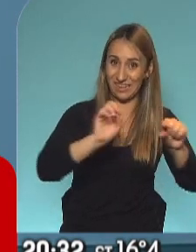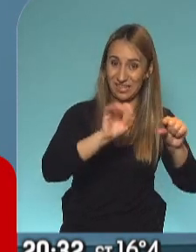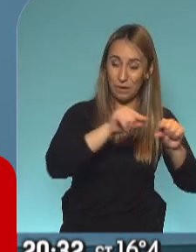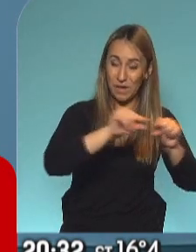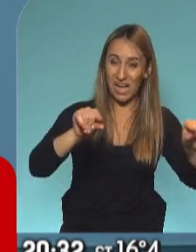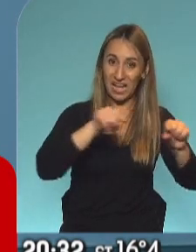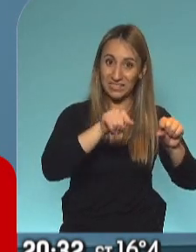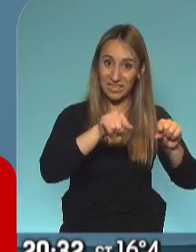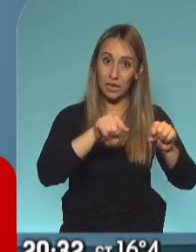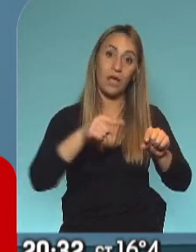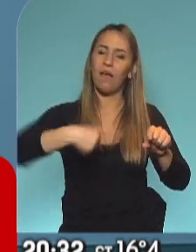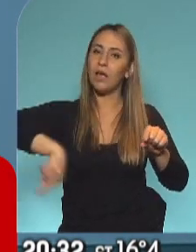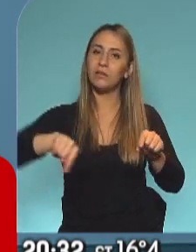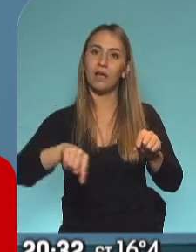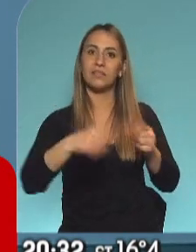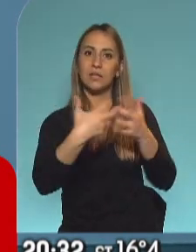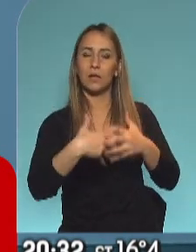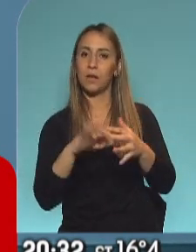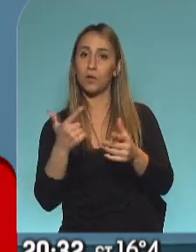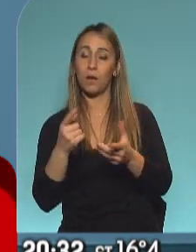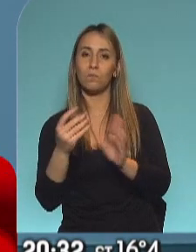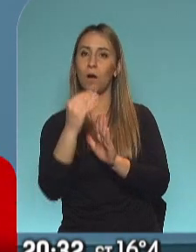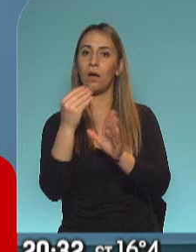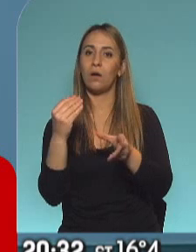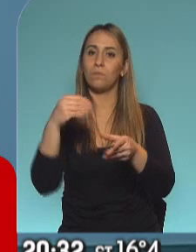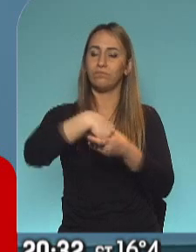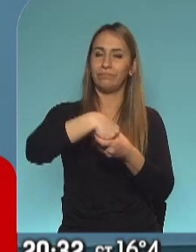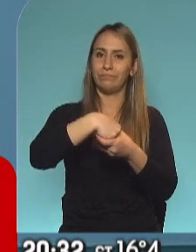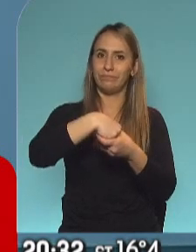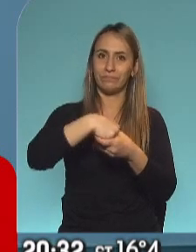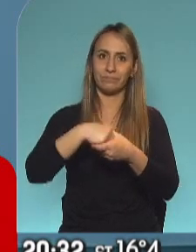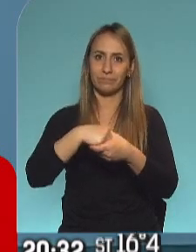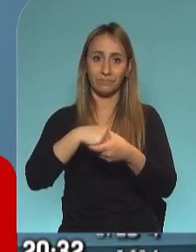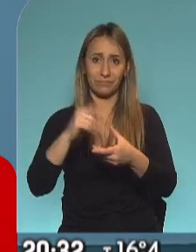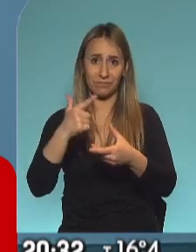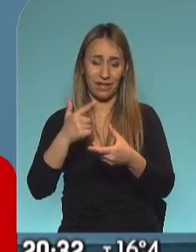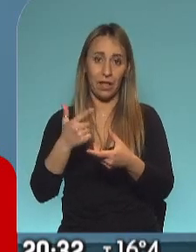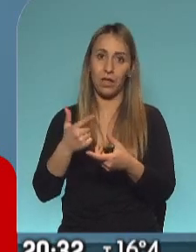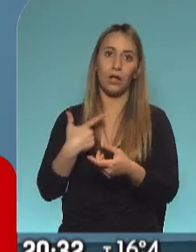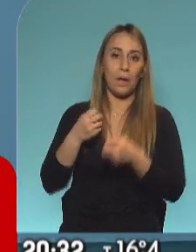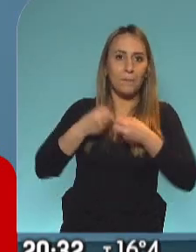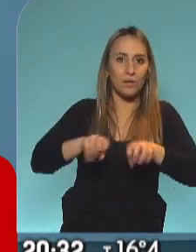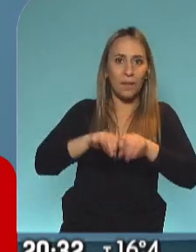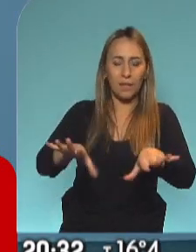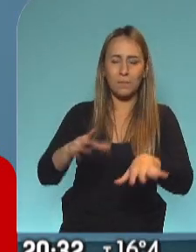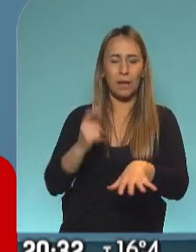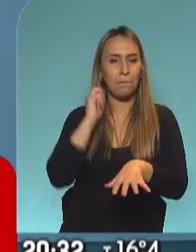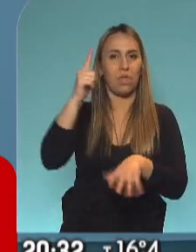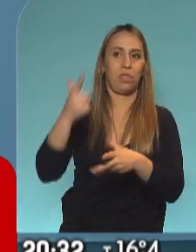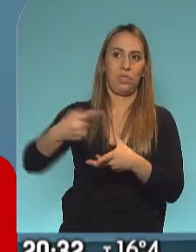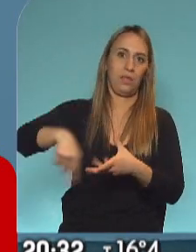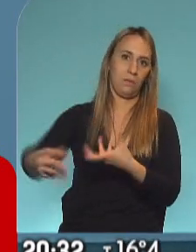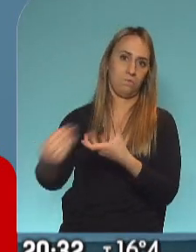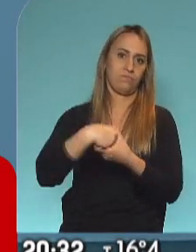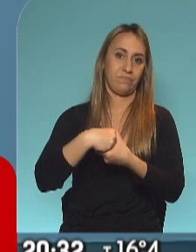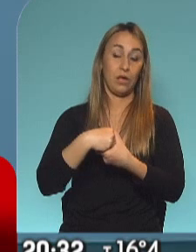quedaron todos inscritos. Por lo menos logramos que se inscribieran. Es un tema histórico en la Argentina. Los que somos epidemiólogos siempre nos quejábamos que